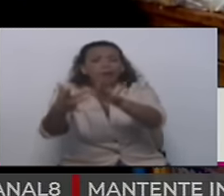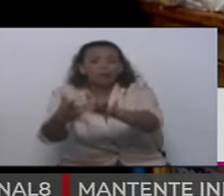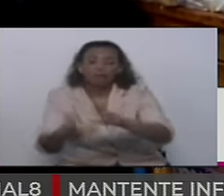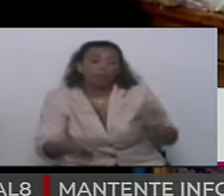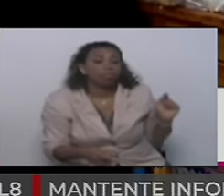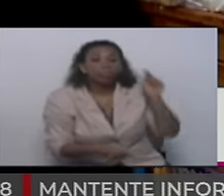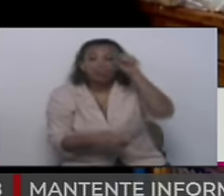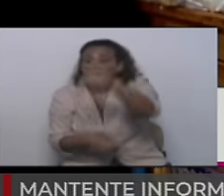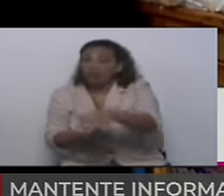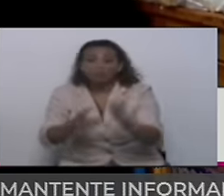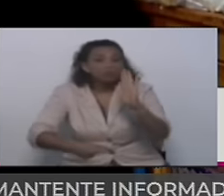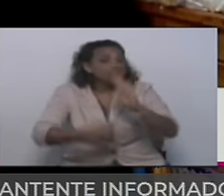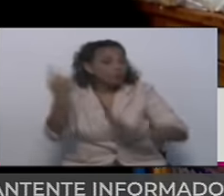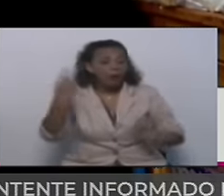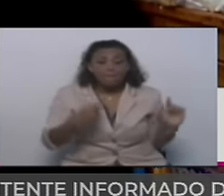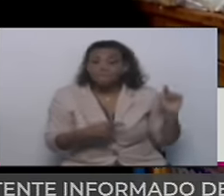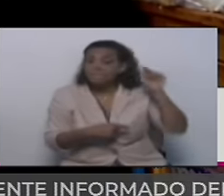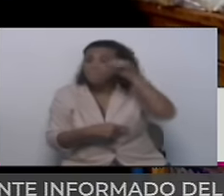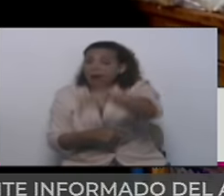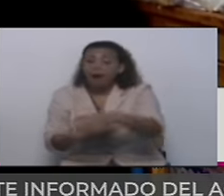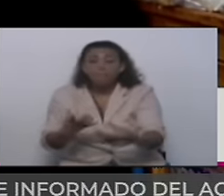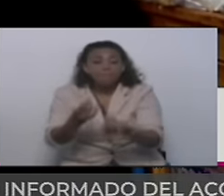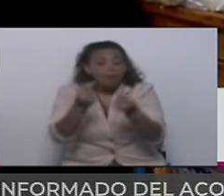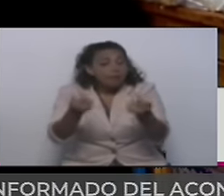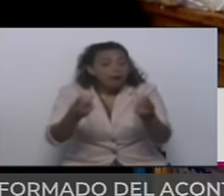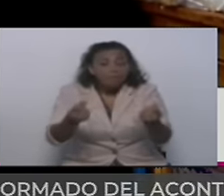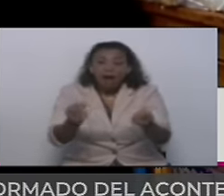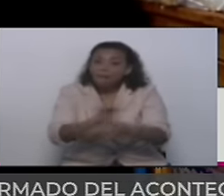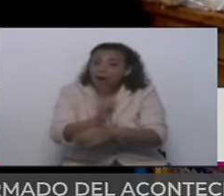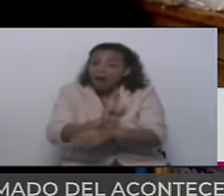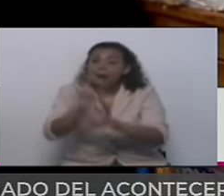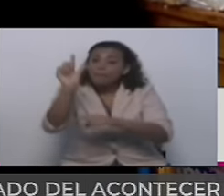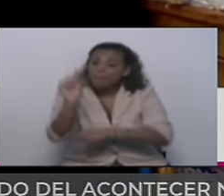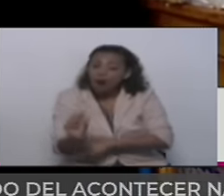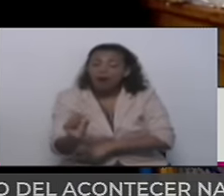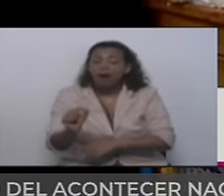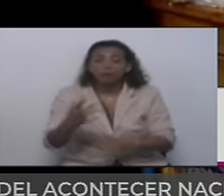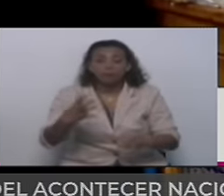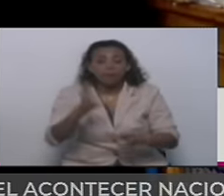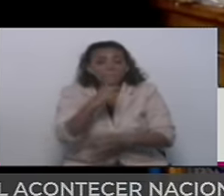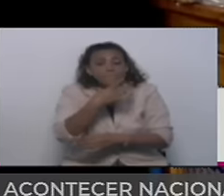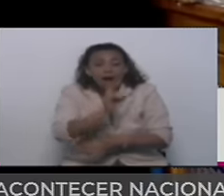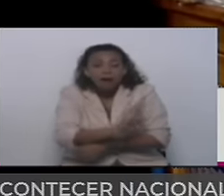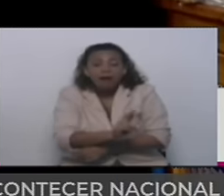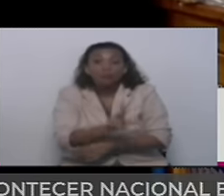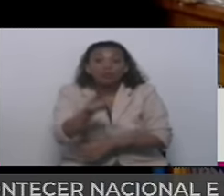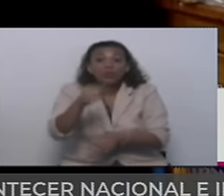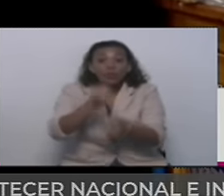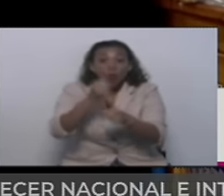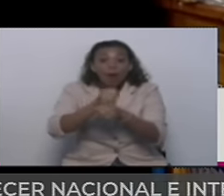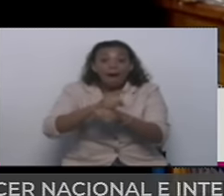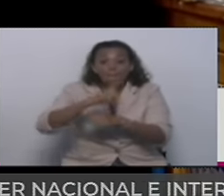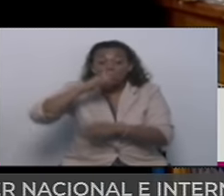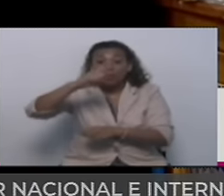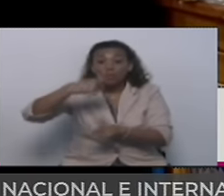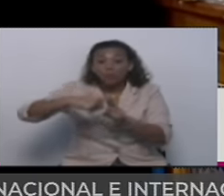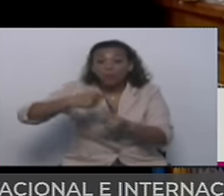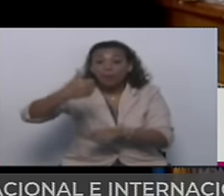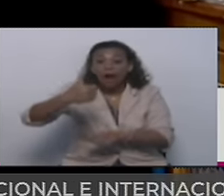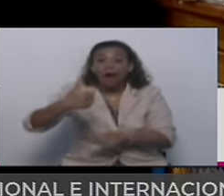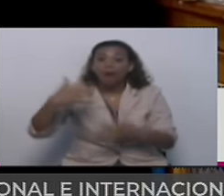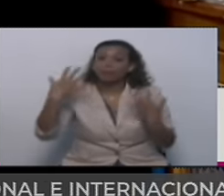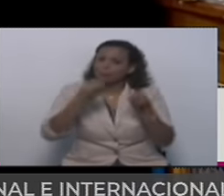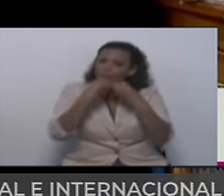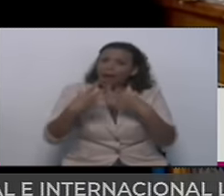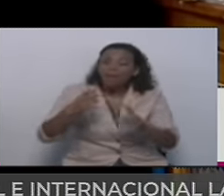llegue más rápido, más fresco y más barato. Y este es un programa que ha tenido tan